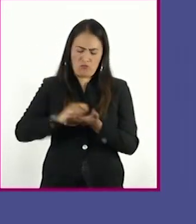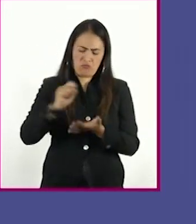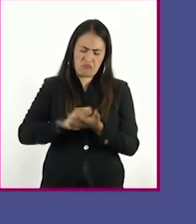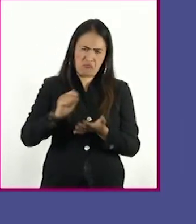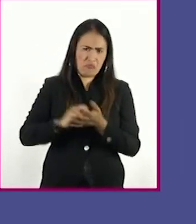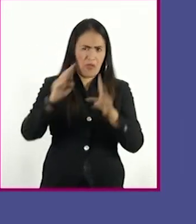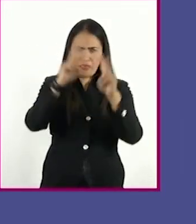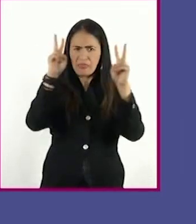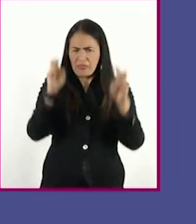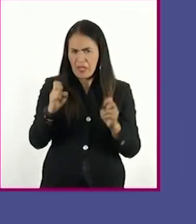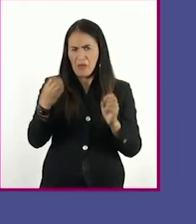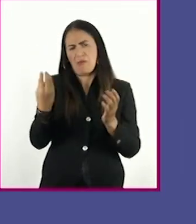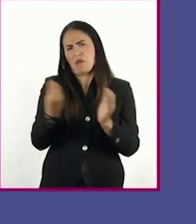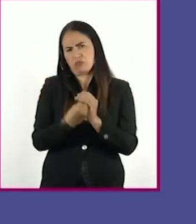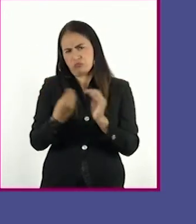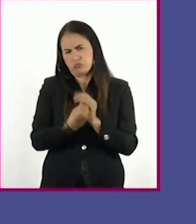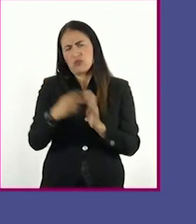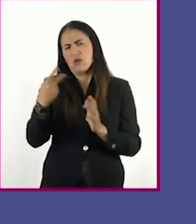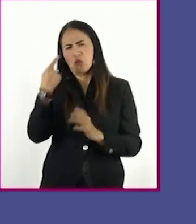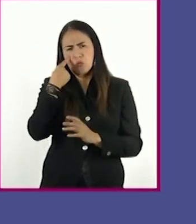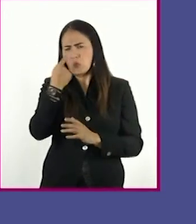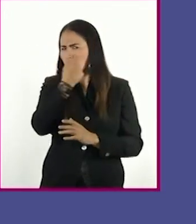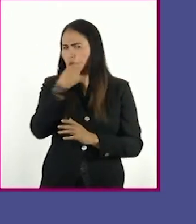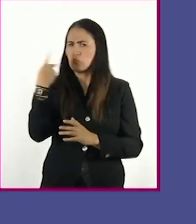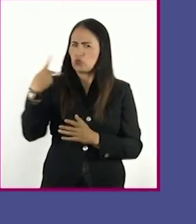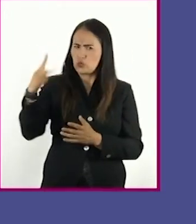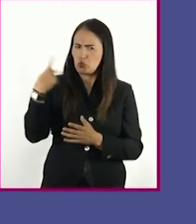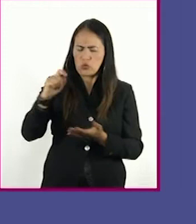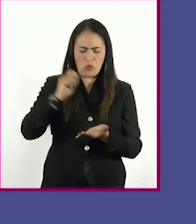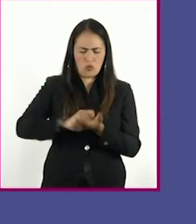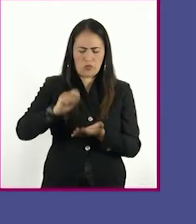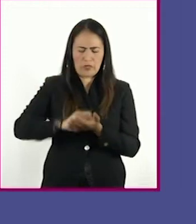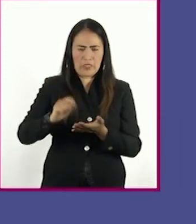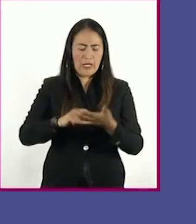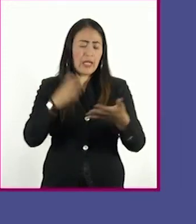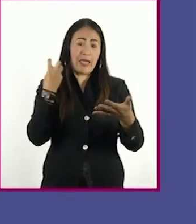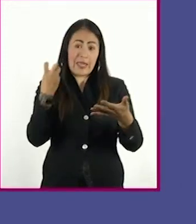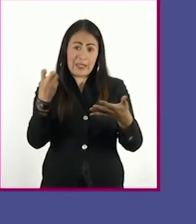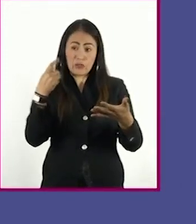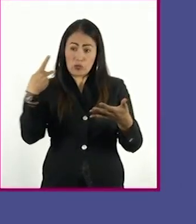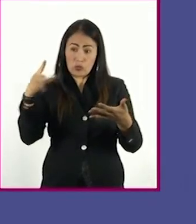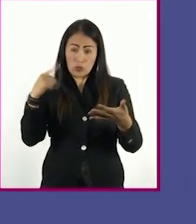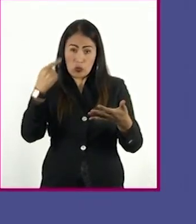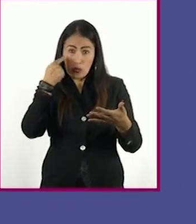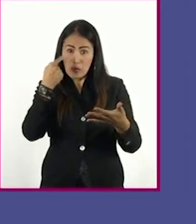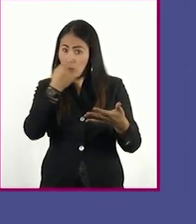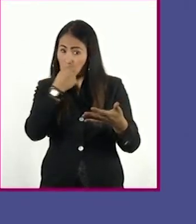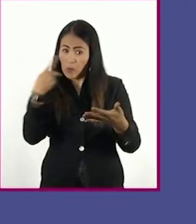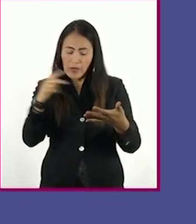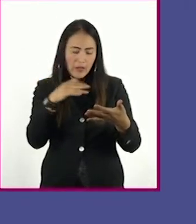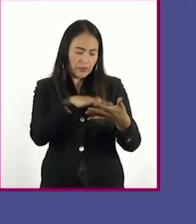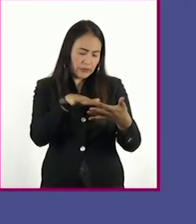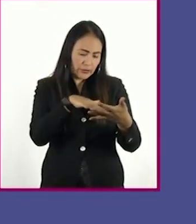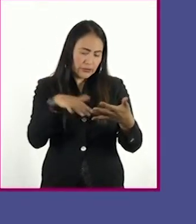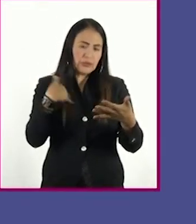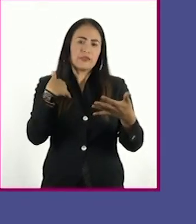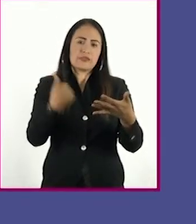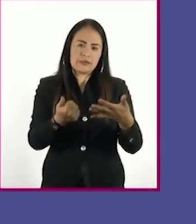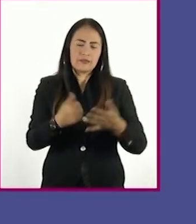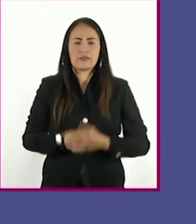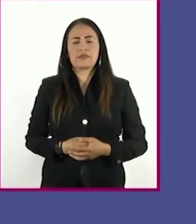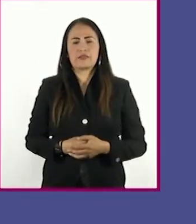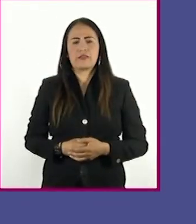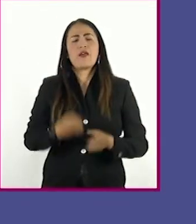asunto, es decir, plantean su punto de vista, lo cual nos ayuda a comprender la perspectiva del autor. Existe mucha